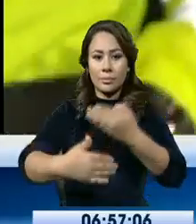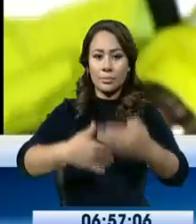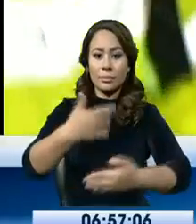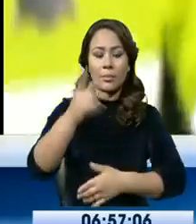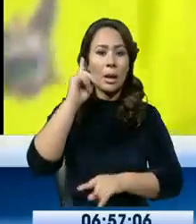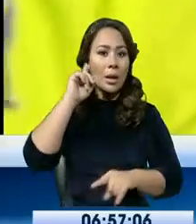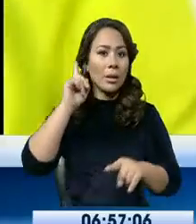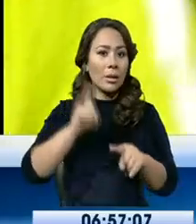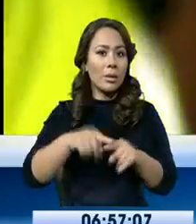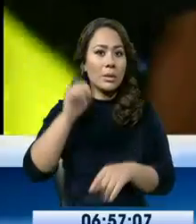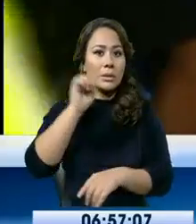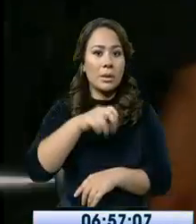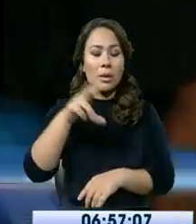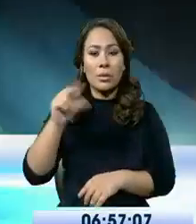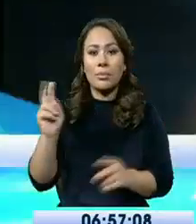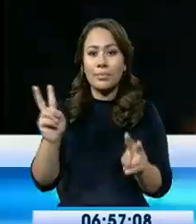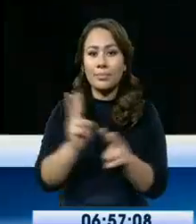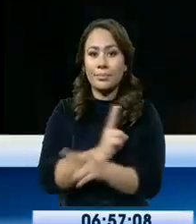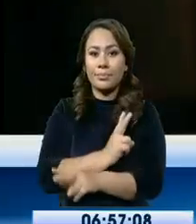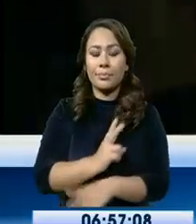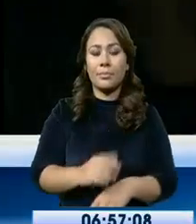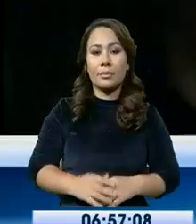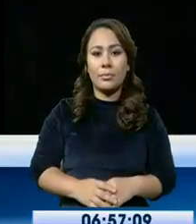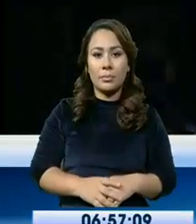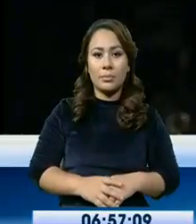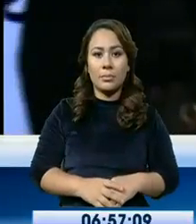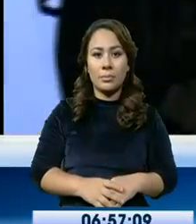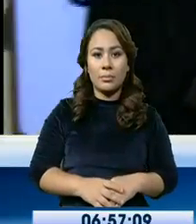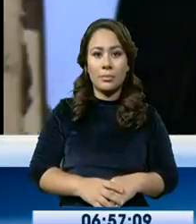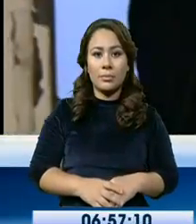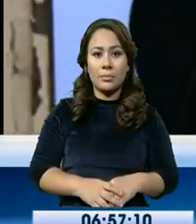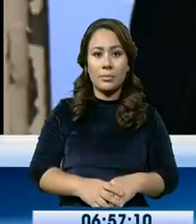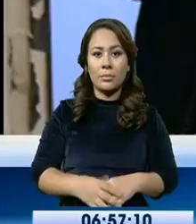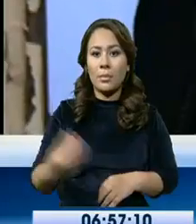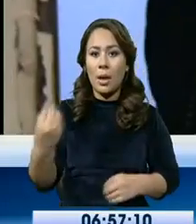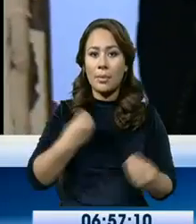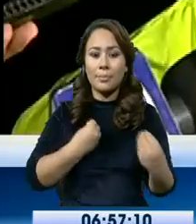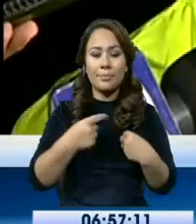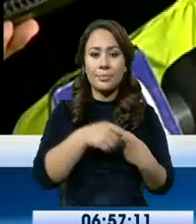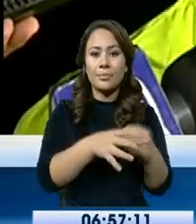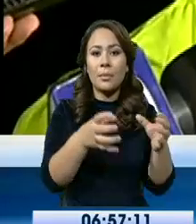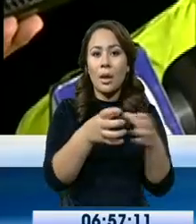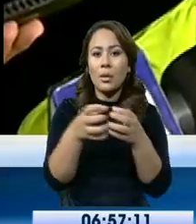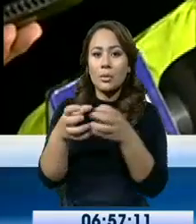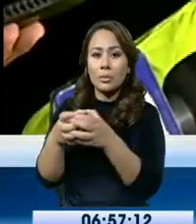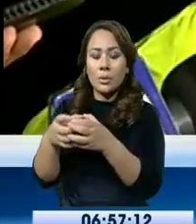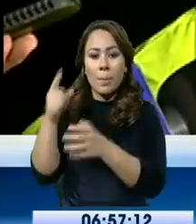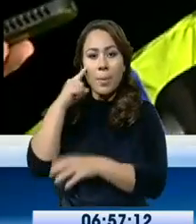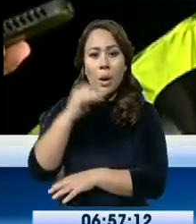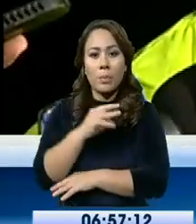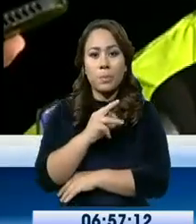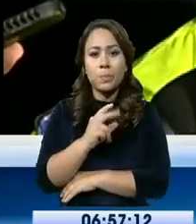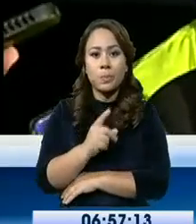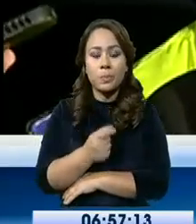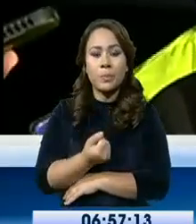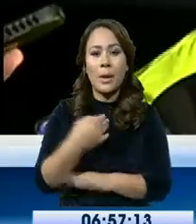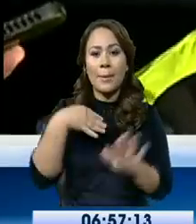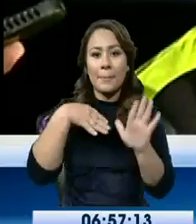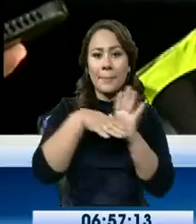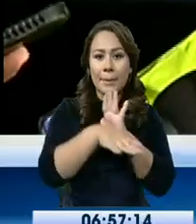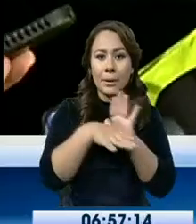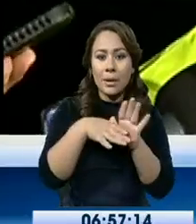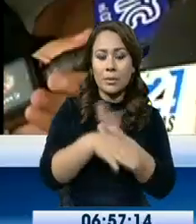la existencia del delito. ¿Cuál es el delito que se investiga? Delincuencia organizada, robo a entidades financieras, asalto y